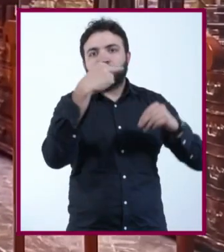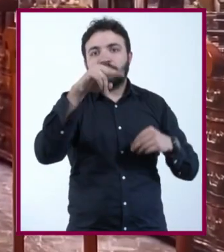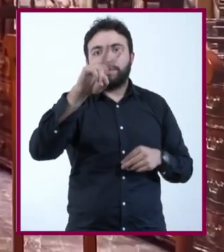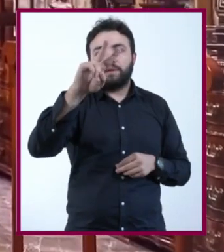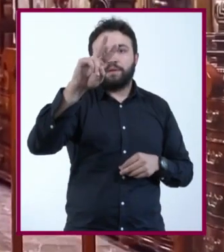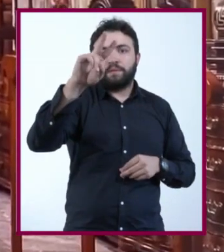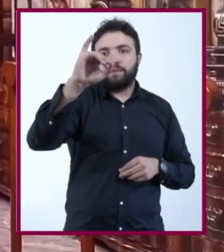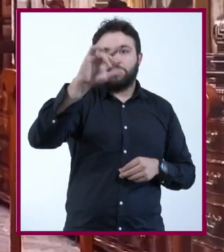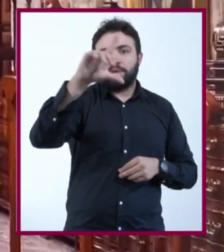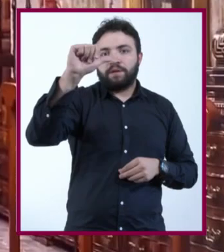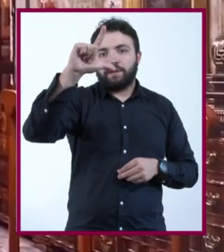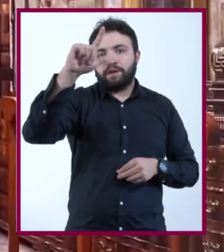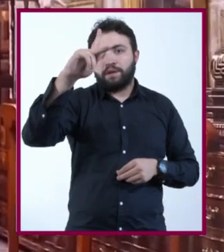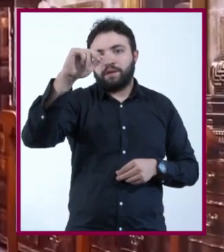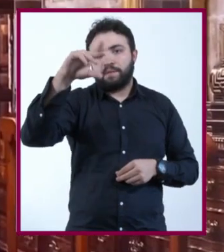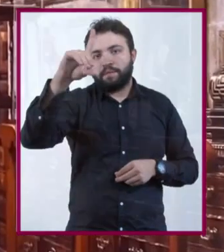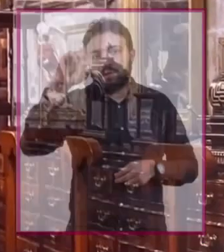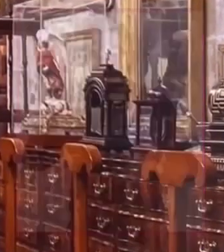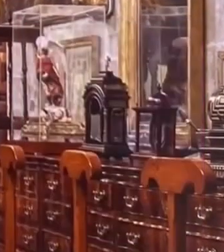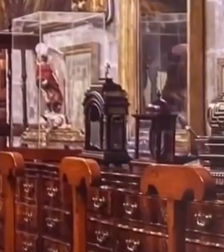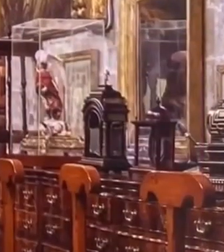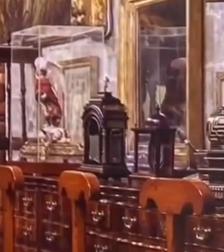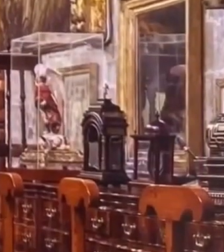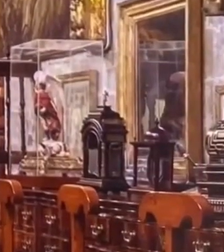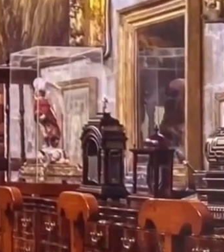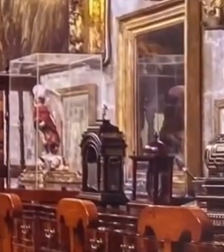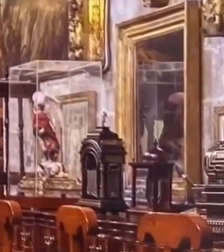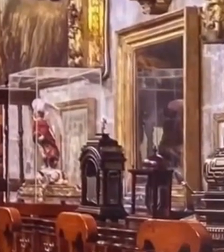tenemos una obra monumental de Villalpando.